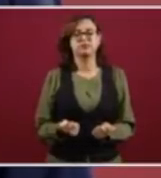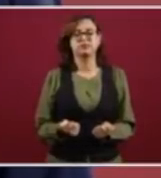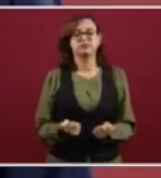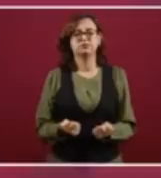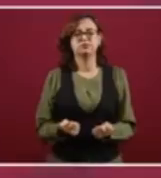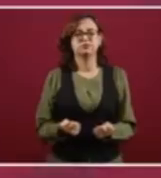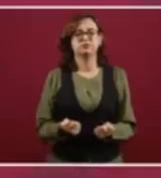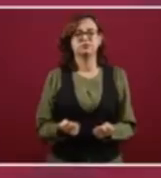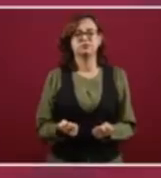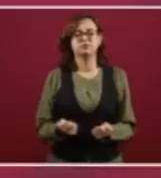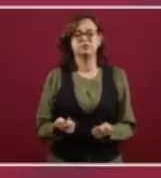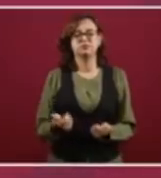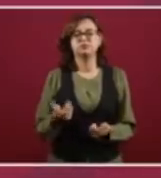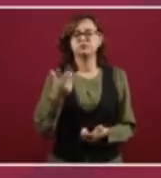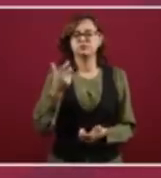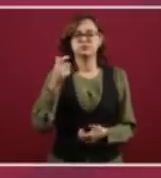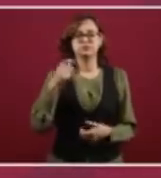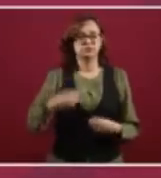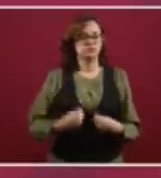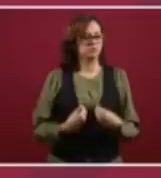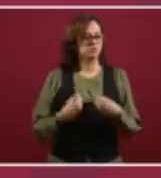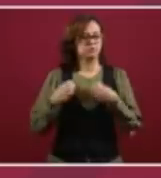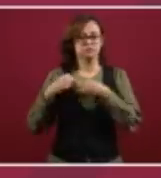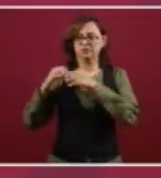de ser consecuente toda la vida.